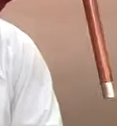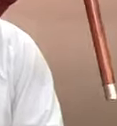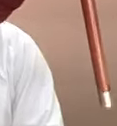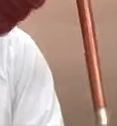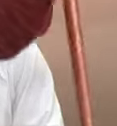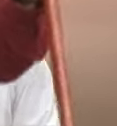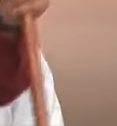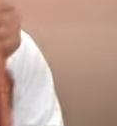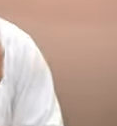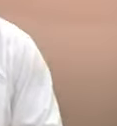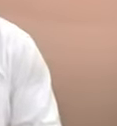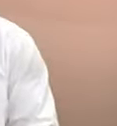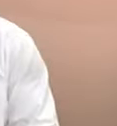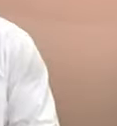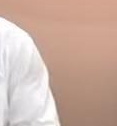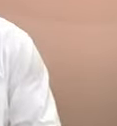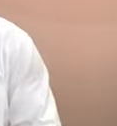Obrador.